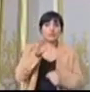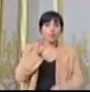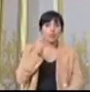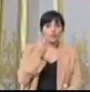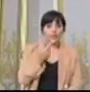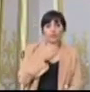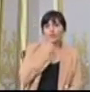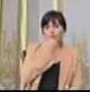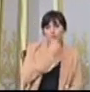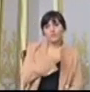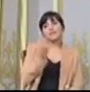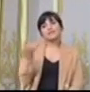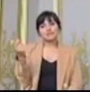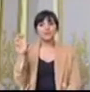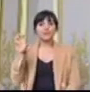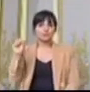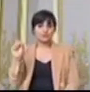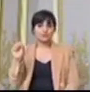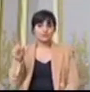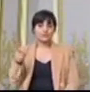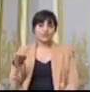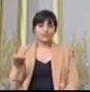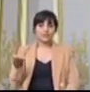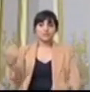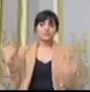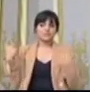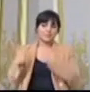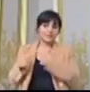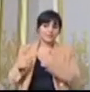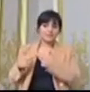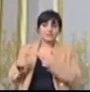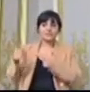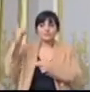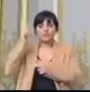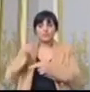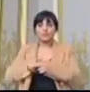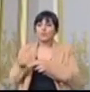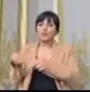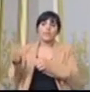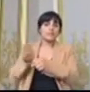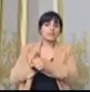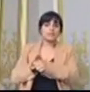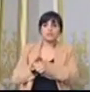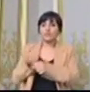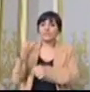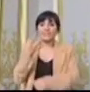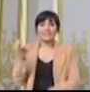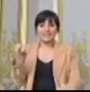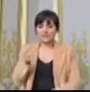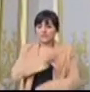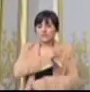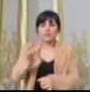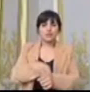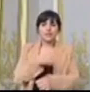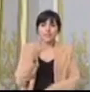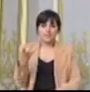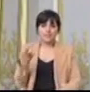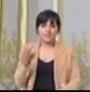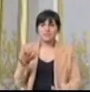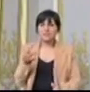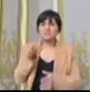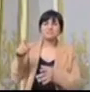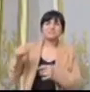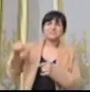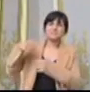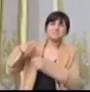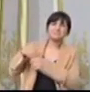aprendientes y 160 del personal docente y administrativo. 302 casos. Entonces, como se darán cuenta,